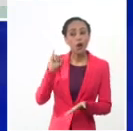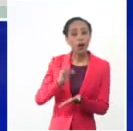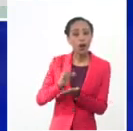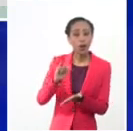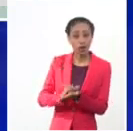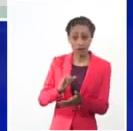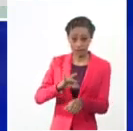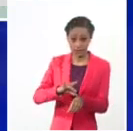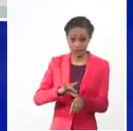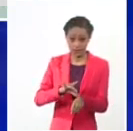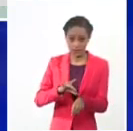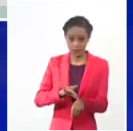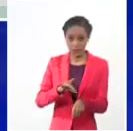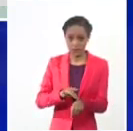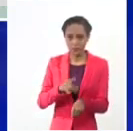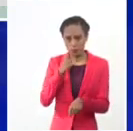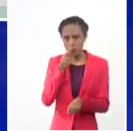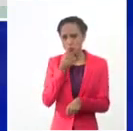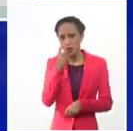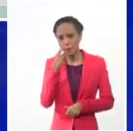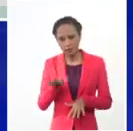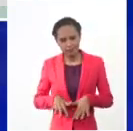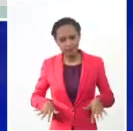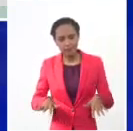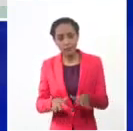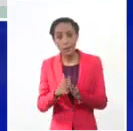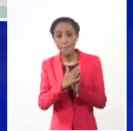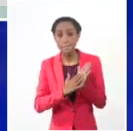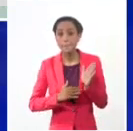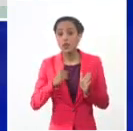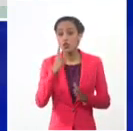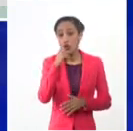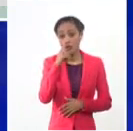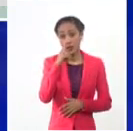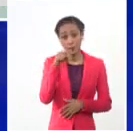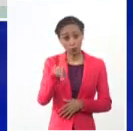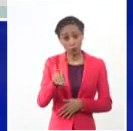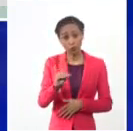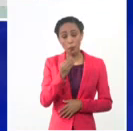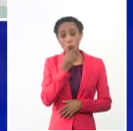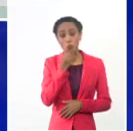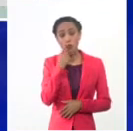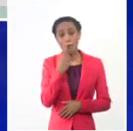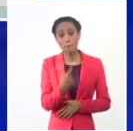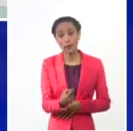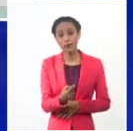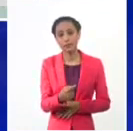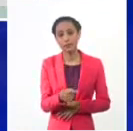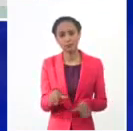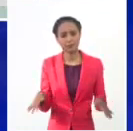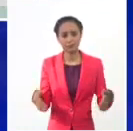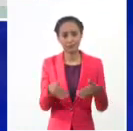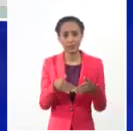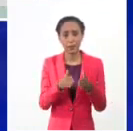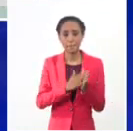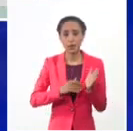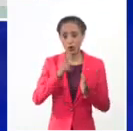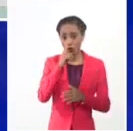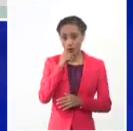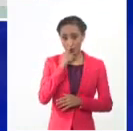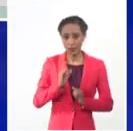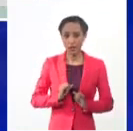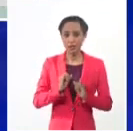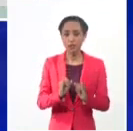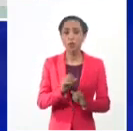comportamiento. El mes de noviembre, que es lo que podemos ver ahí, cerró con